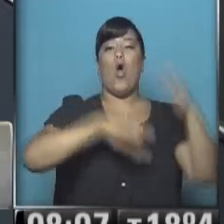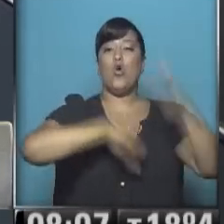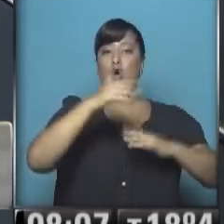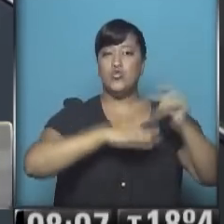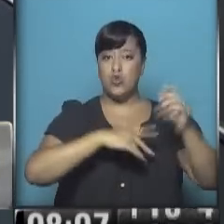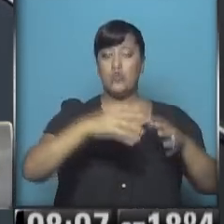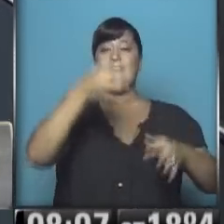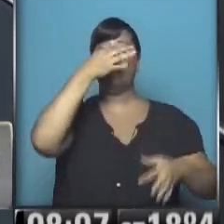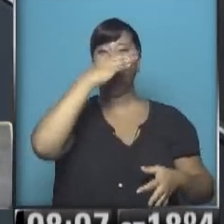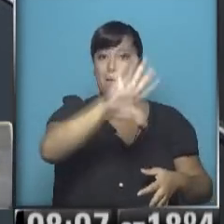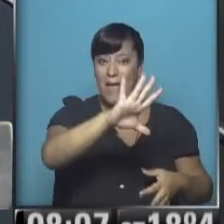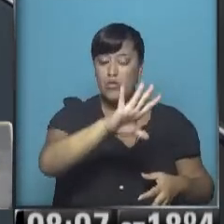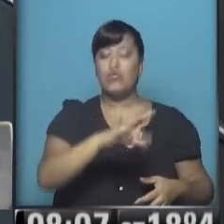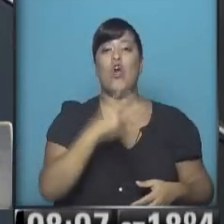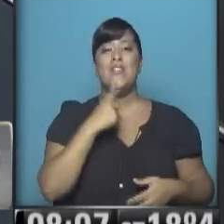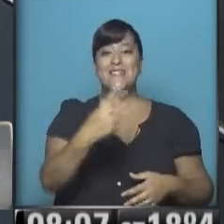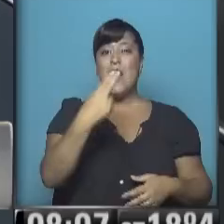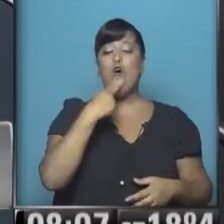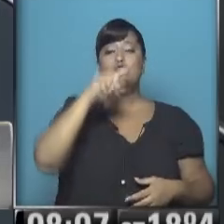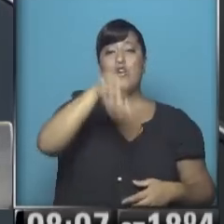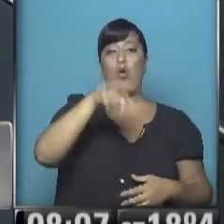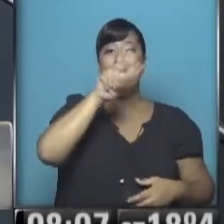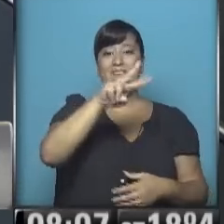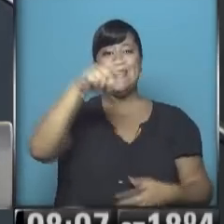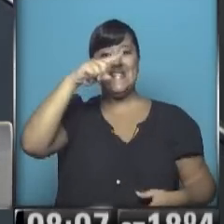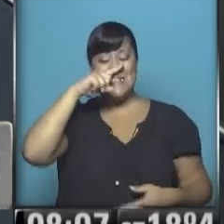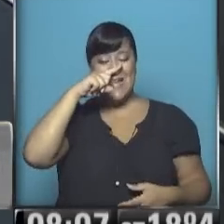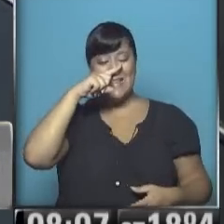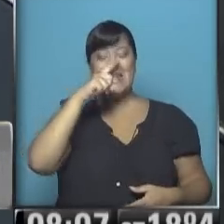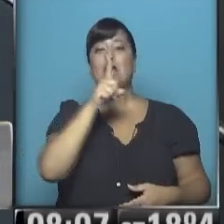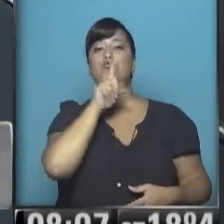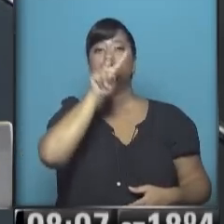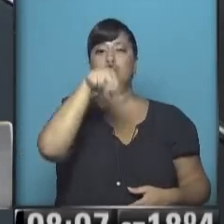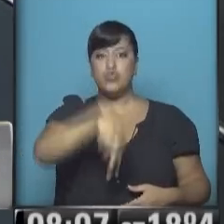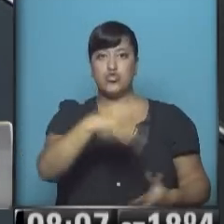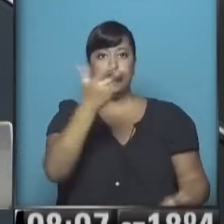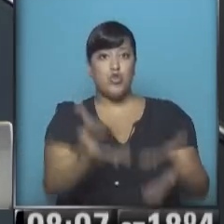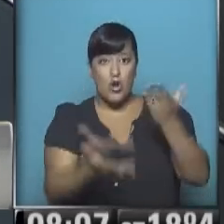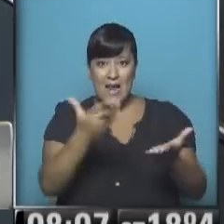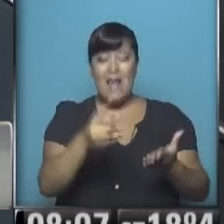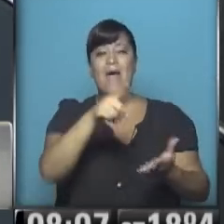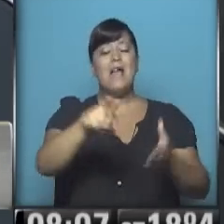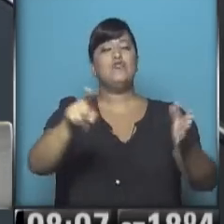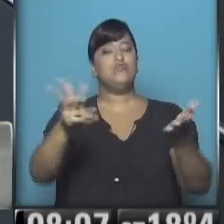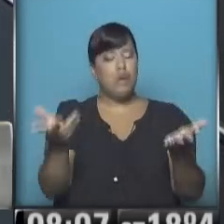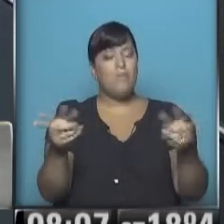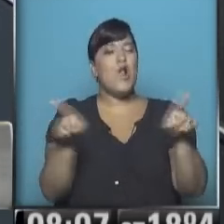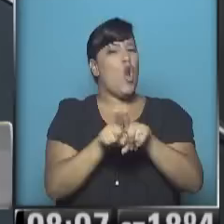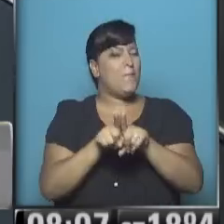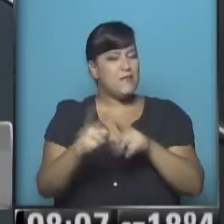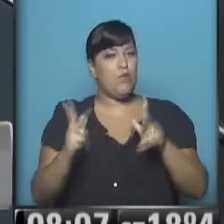cemento alcanzaron a 11,27 millones de toneladas esto equivale a observar